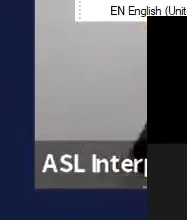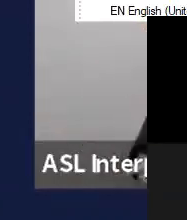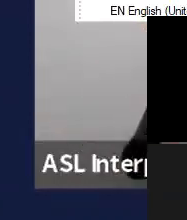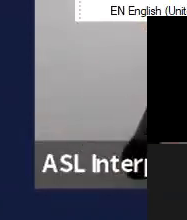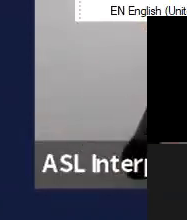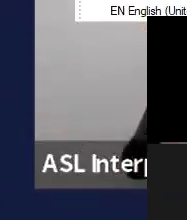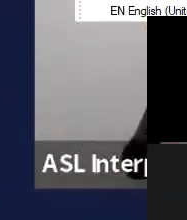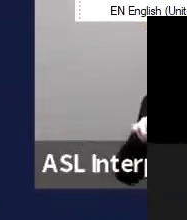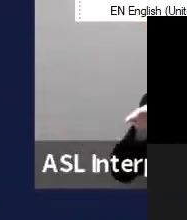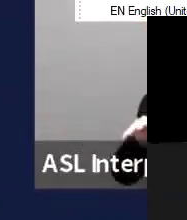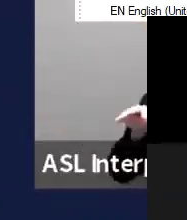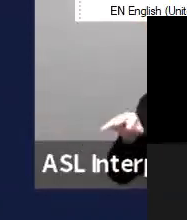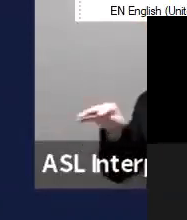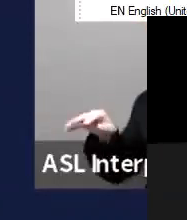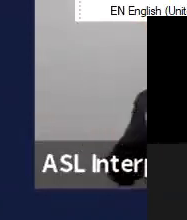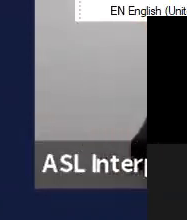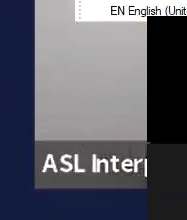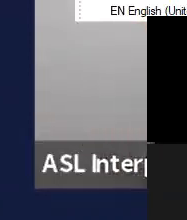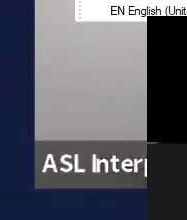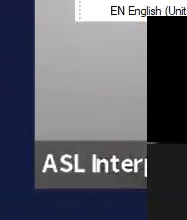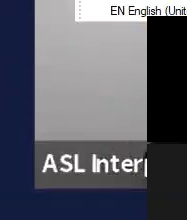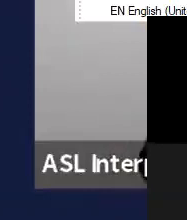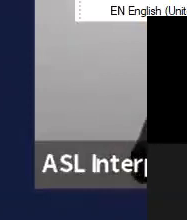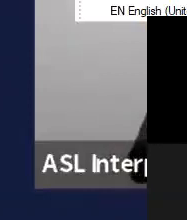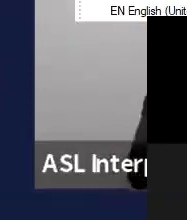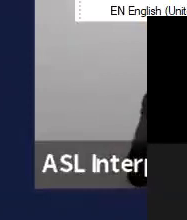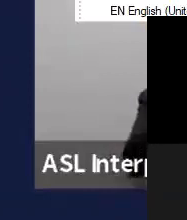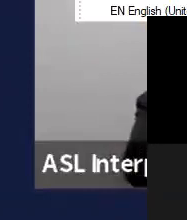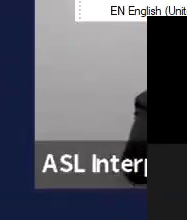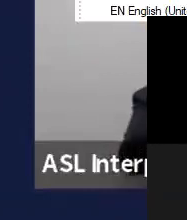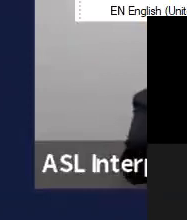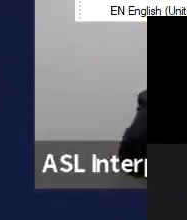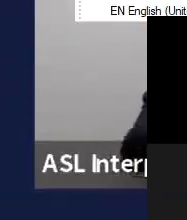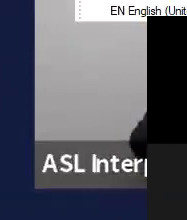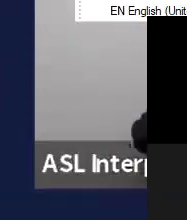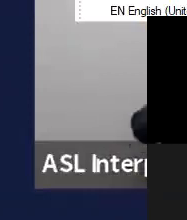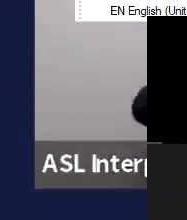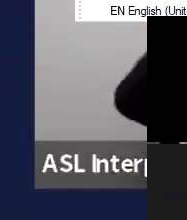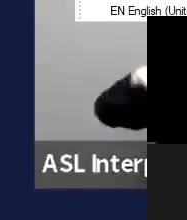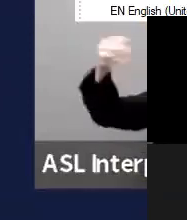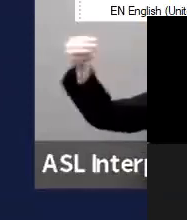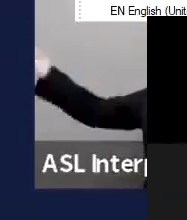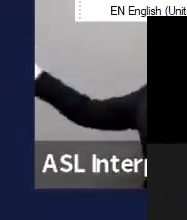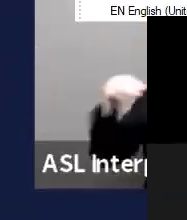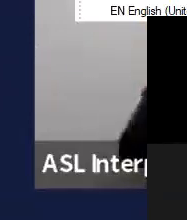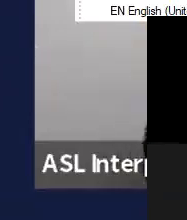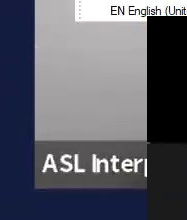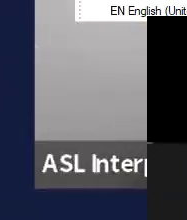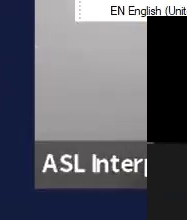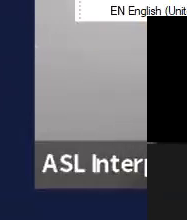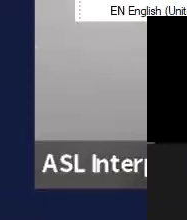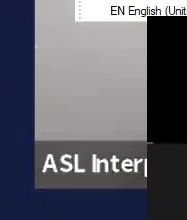riesgo. Y sabemos que en interiores ese virus se puede transmitir más rápidamente si no hay ventilación. Entonces vamos